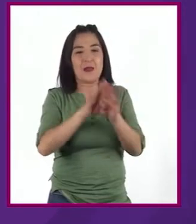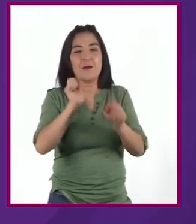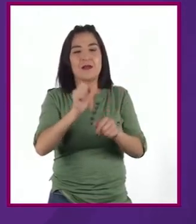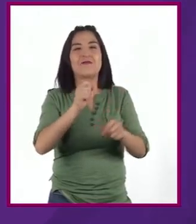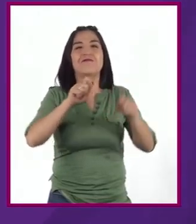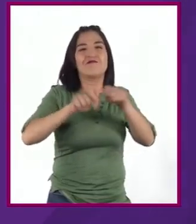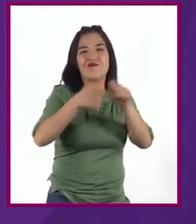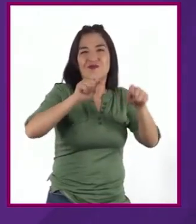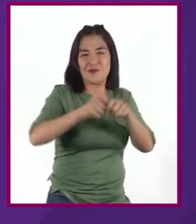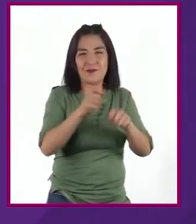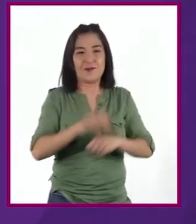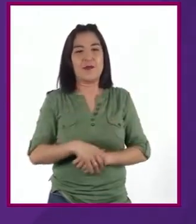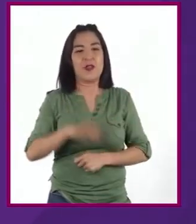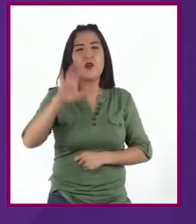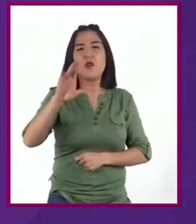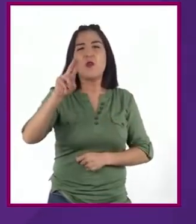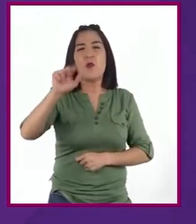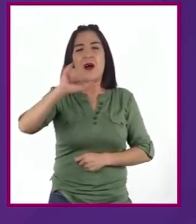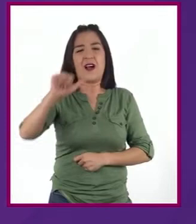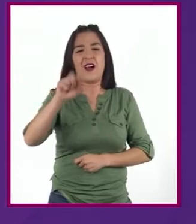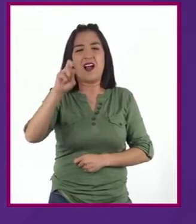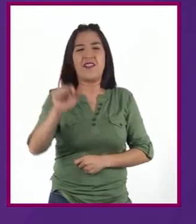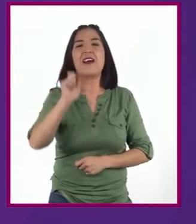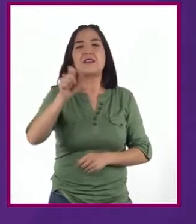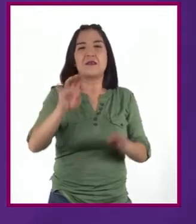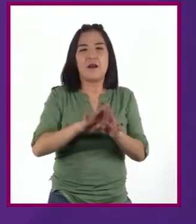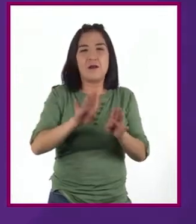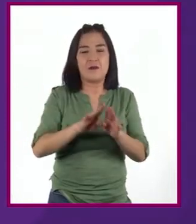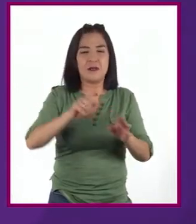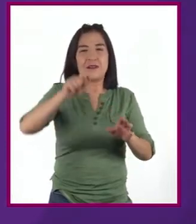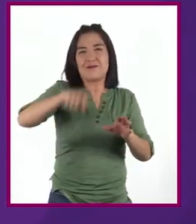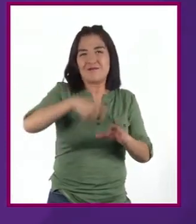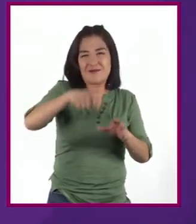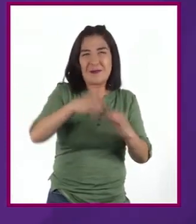horma. Cuajada, de cuajar, se